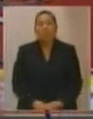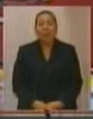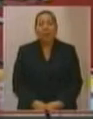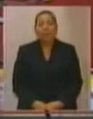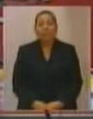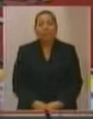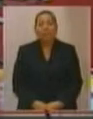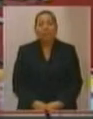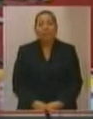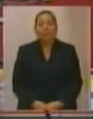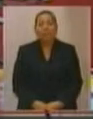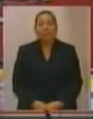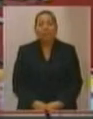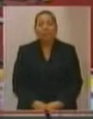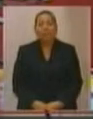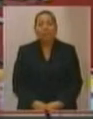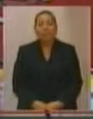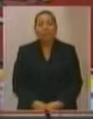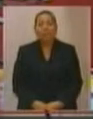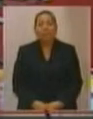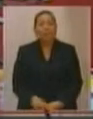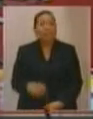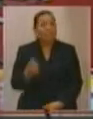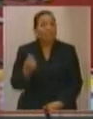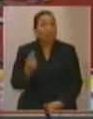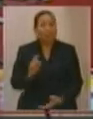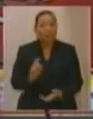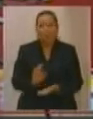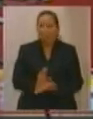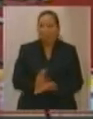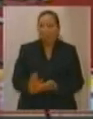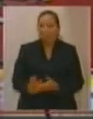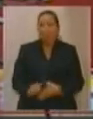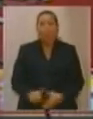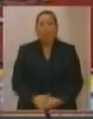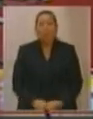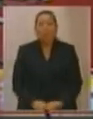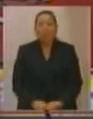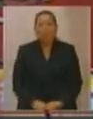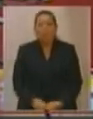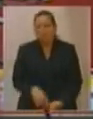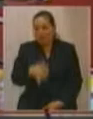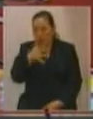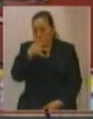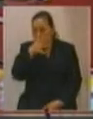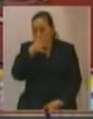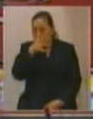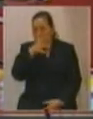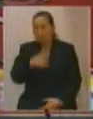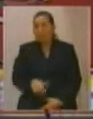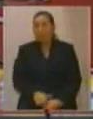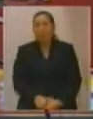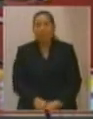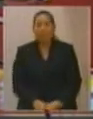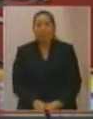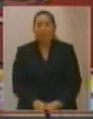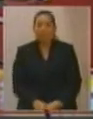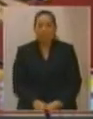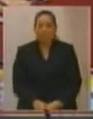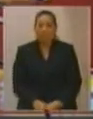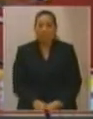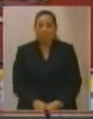han sido en muchos casos incomprendidos, discriminados, burlados. Y yo debo decir